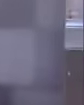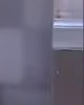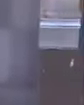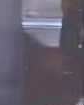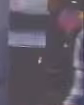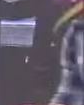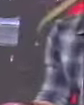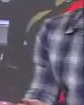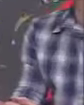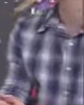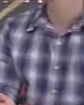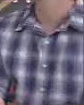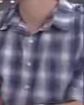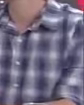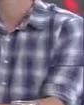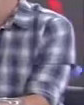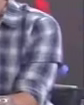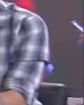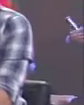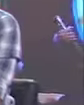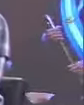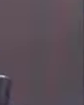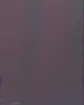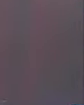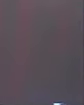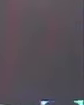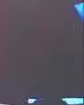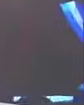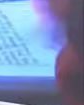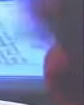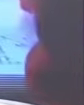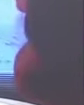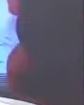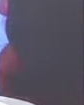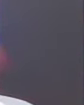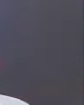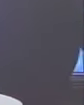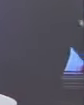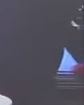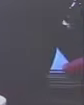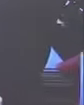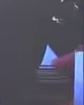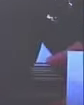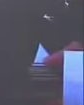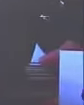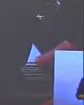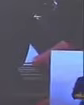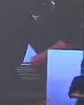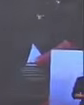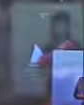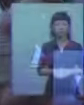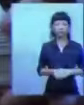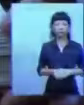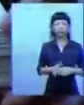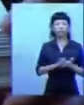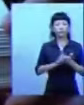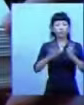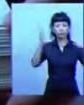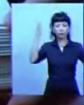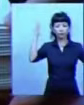bueno ayer dijo que era roca ayer dijo que era roca y encima olvidando que roca defendía un estado